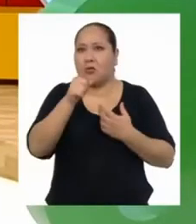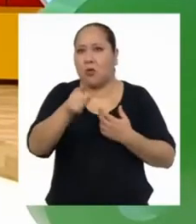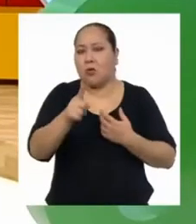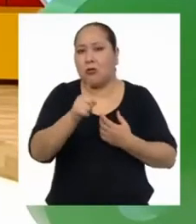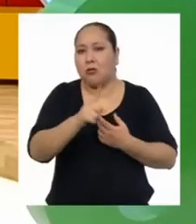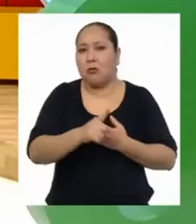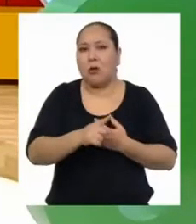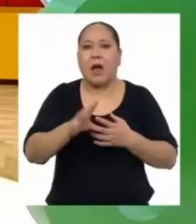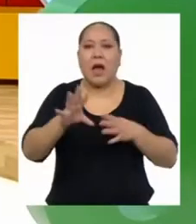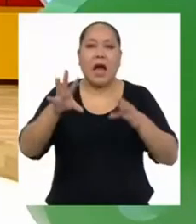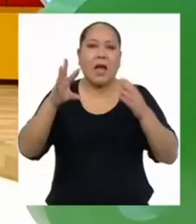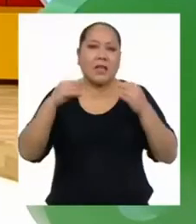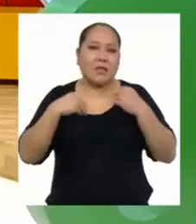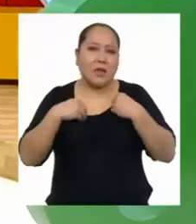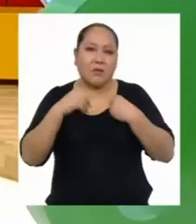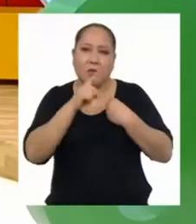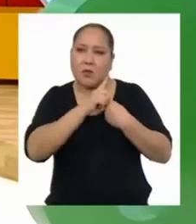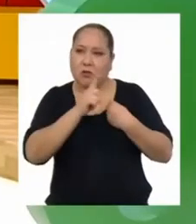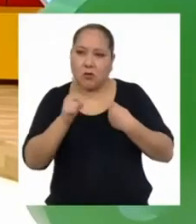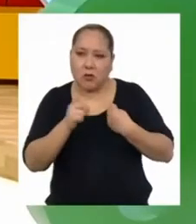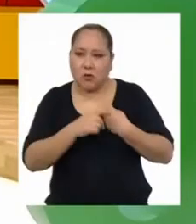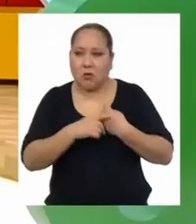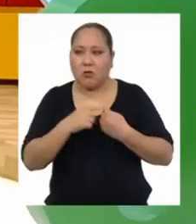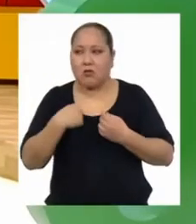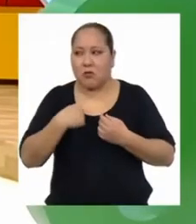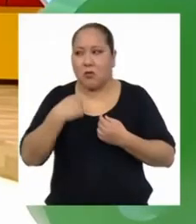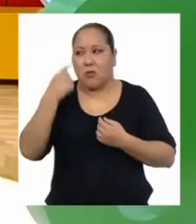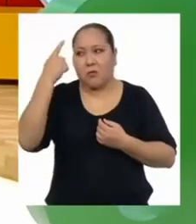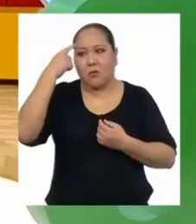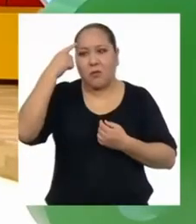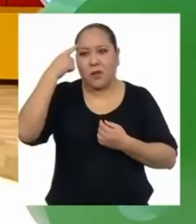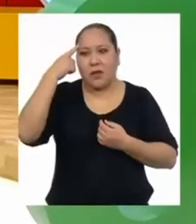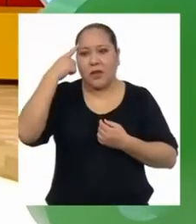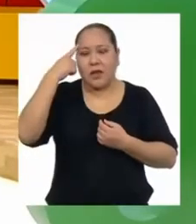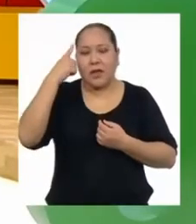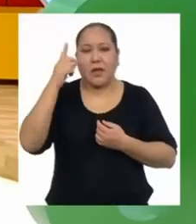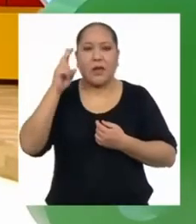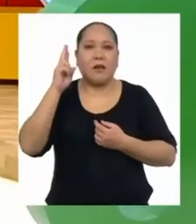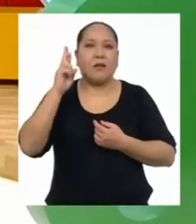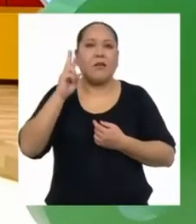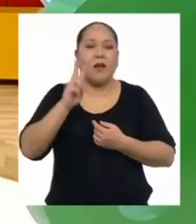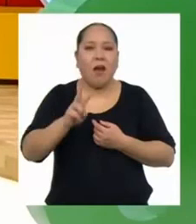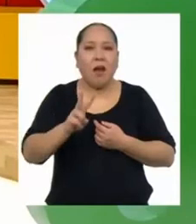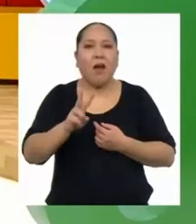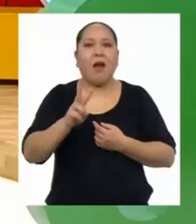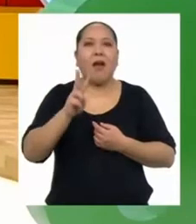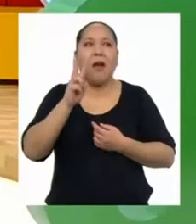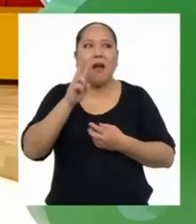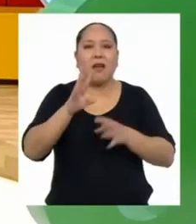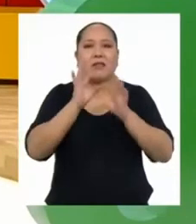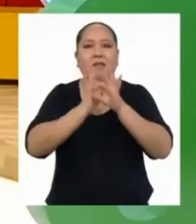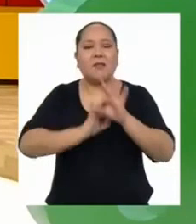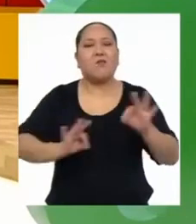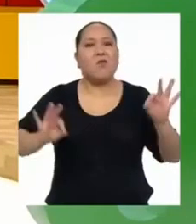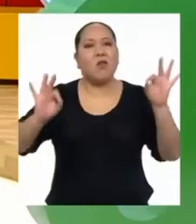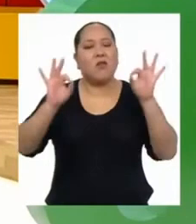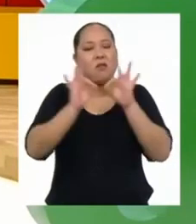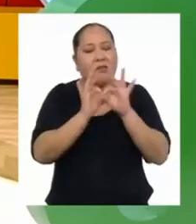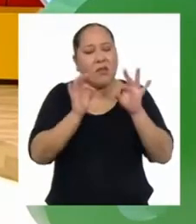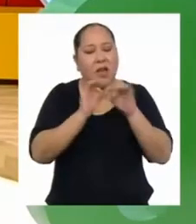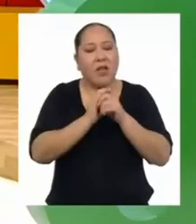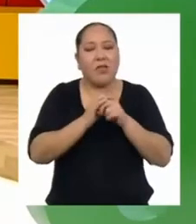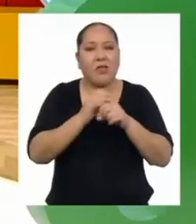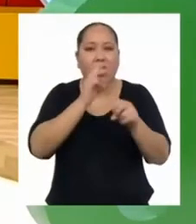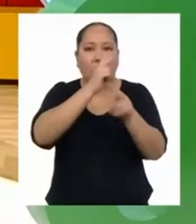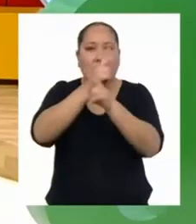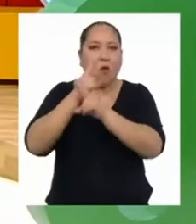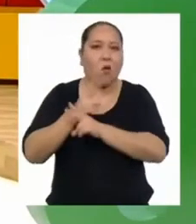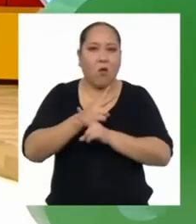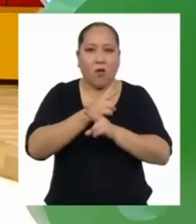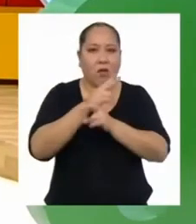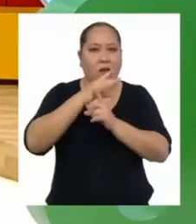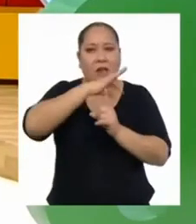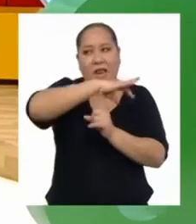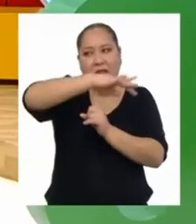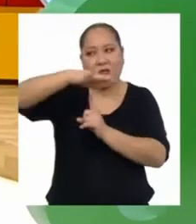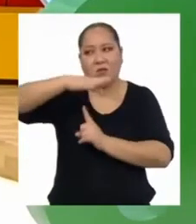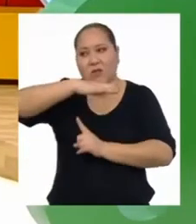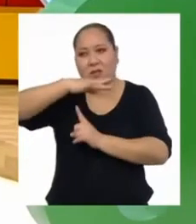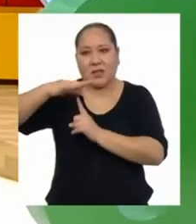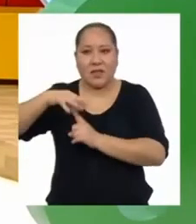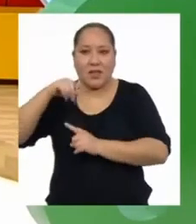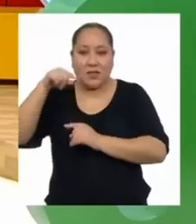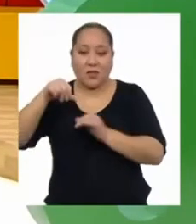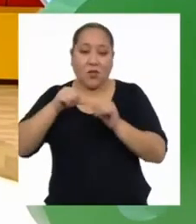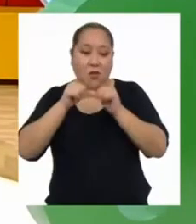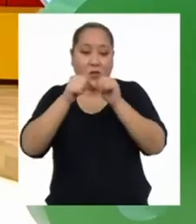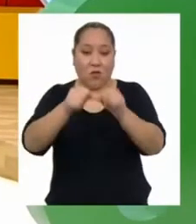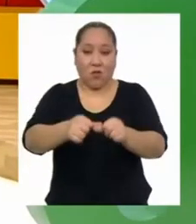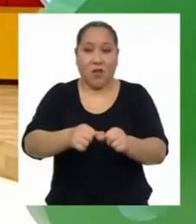la importancia de cuidar a la naturaleza, ya que no solo es bueno para preservar el medio ambiente, sino para respetar a las